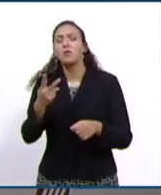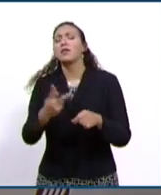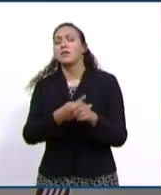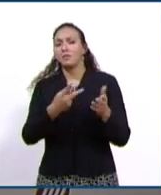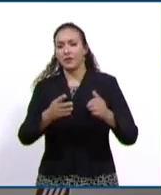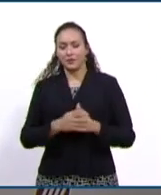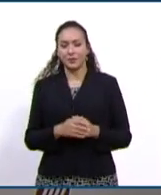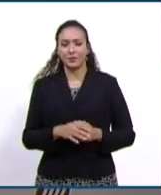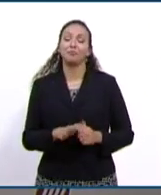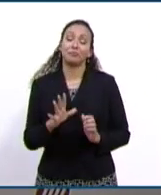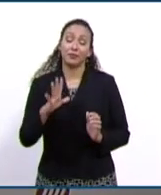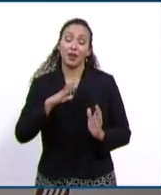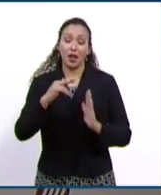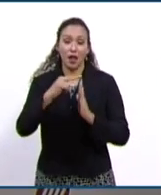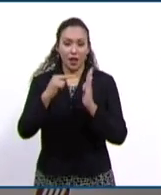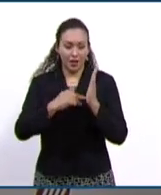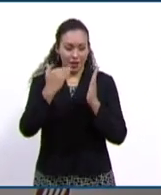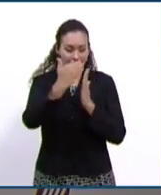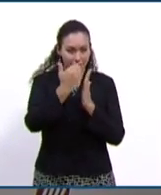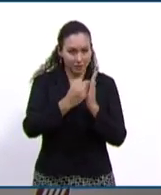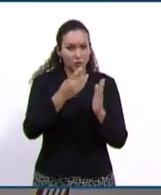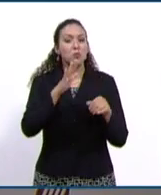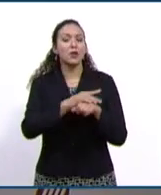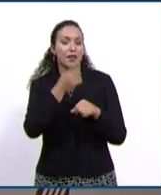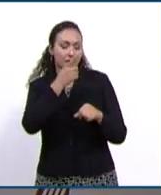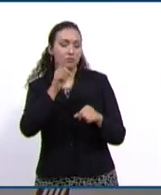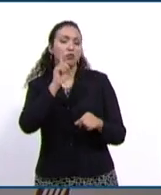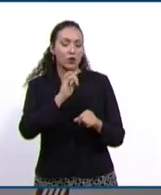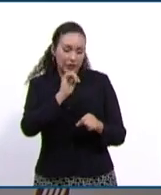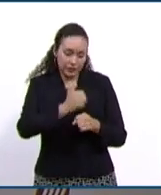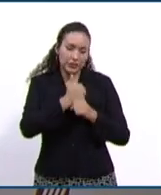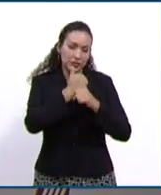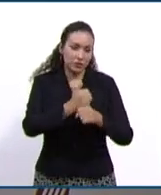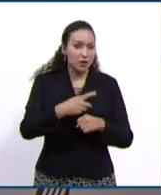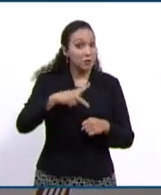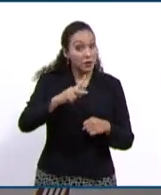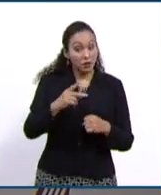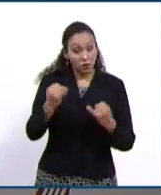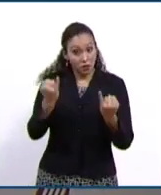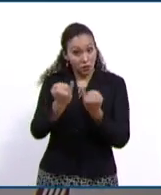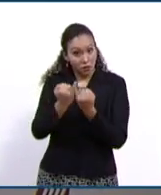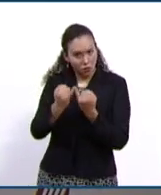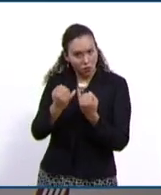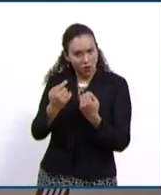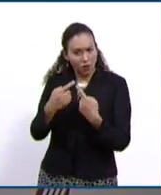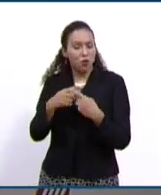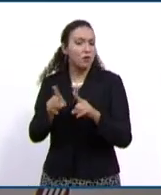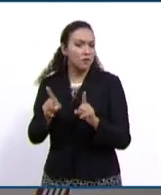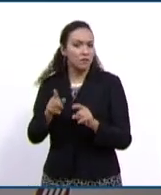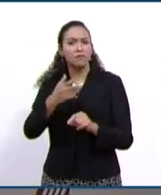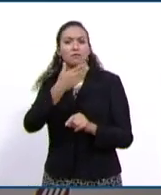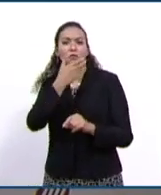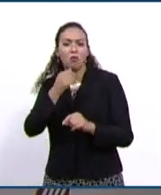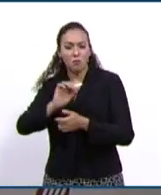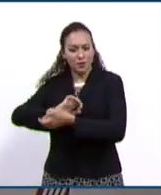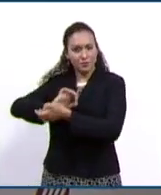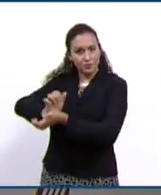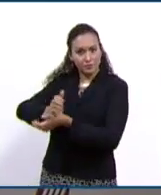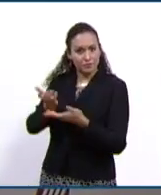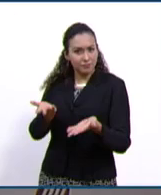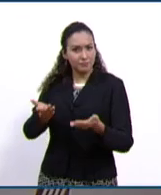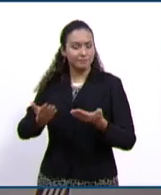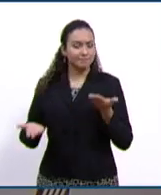impugnadas, al establecer únicamente a la mujer como víctimas, no deben de entenderse que busquen discriminar a los